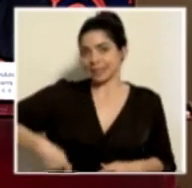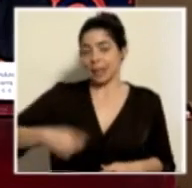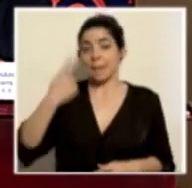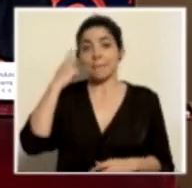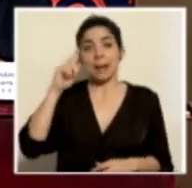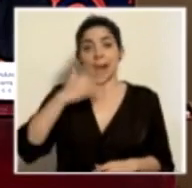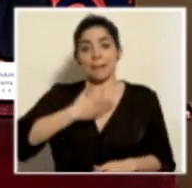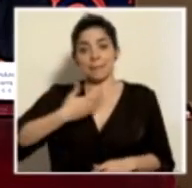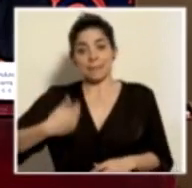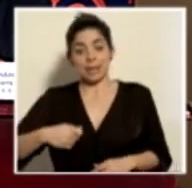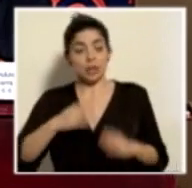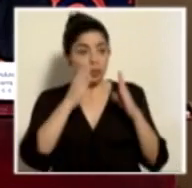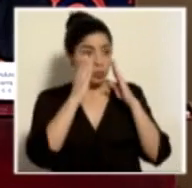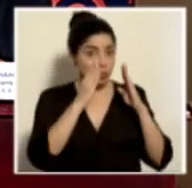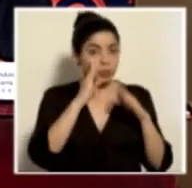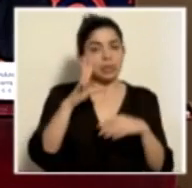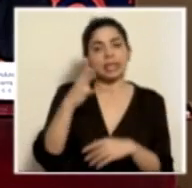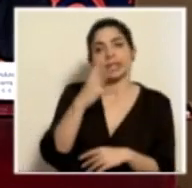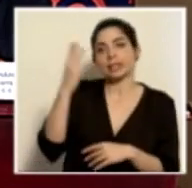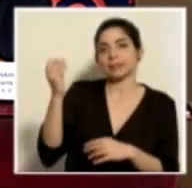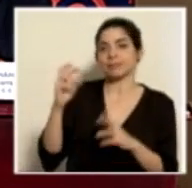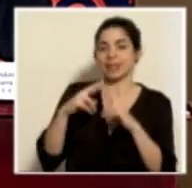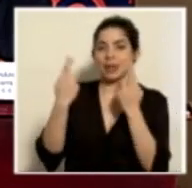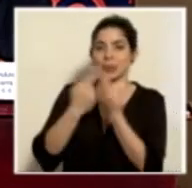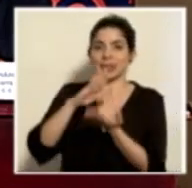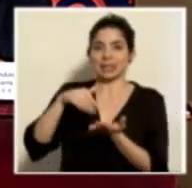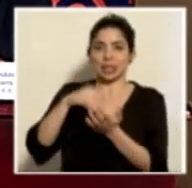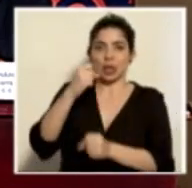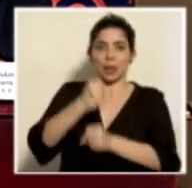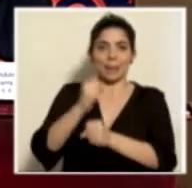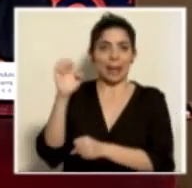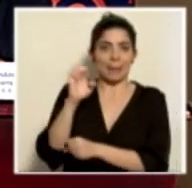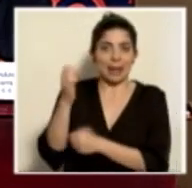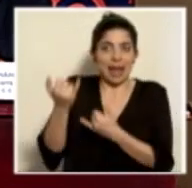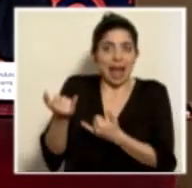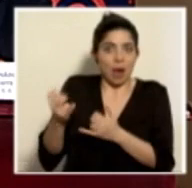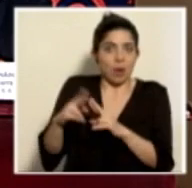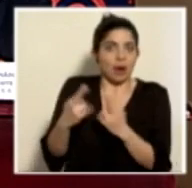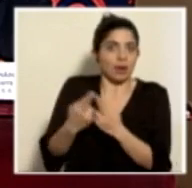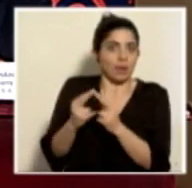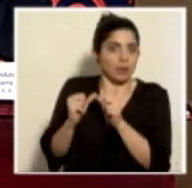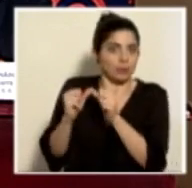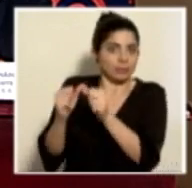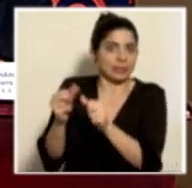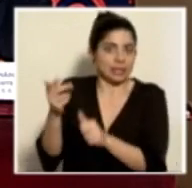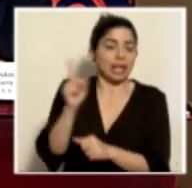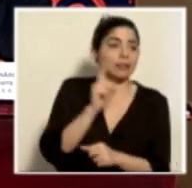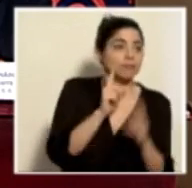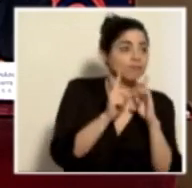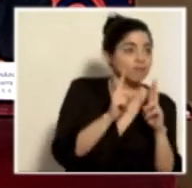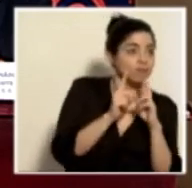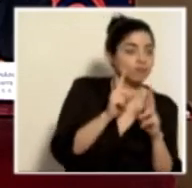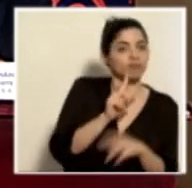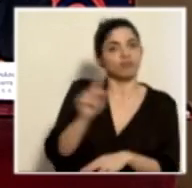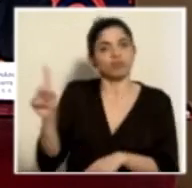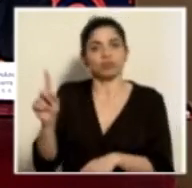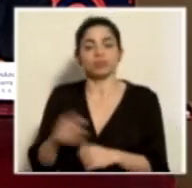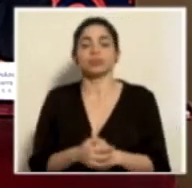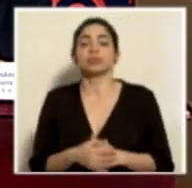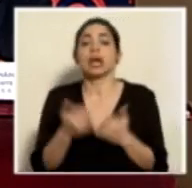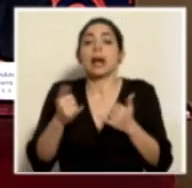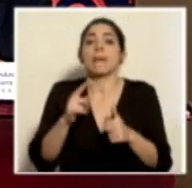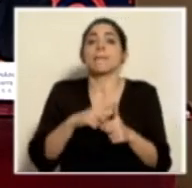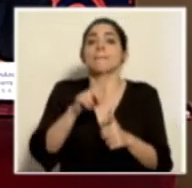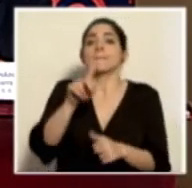que el señor presidente continúe con esta sesión del Centro de Operaciones de Emergencia que está en sesión permanente. Empezamos con la primera consulta para el